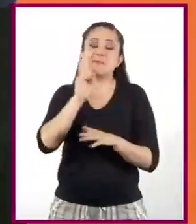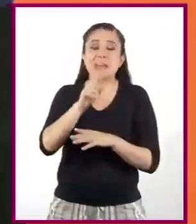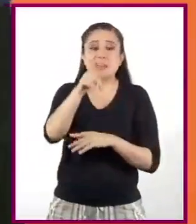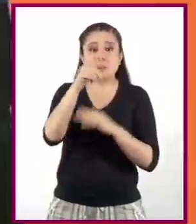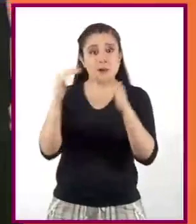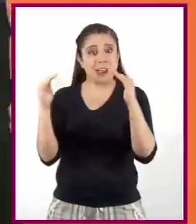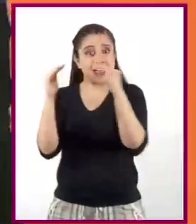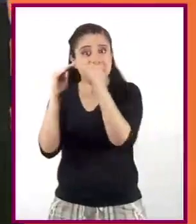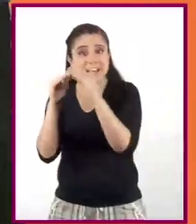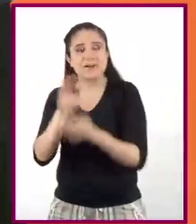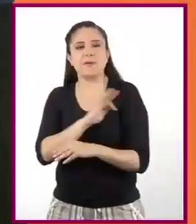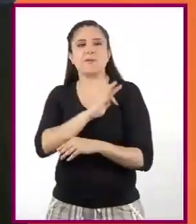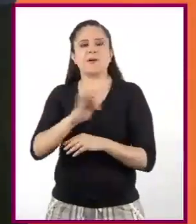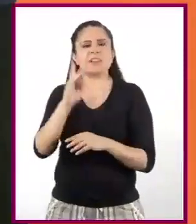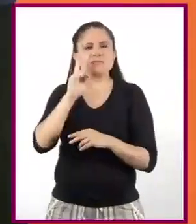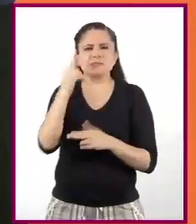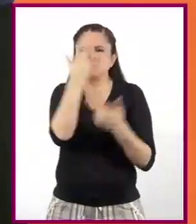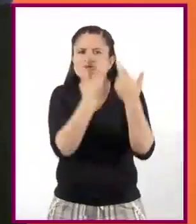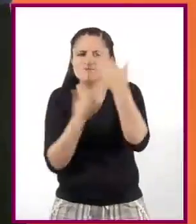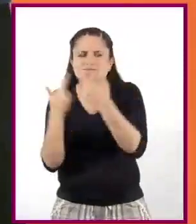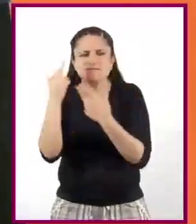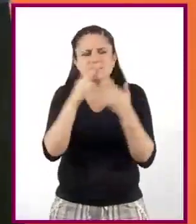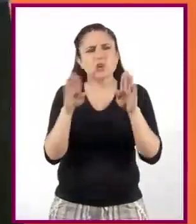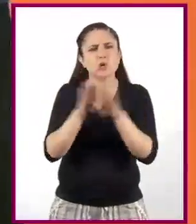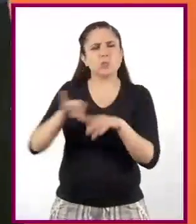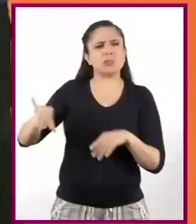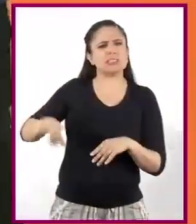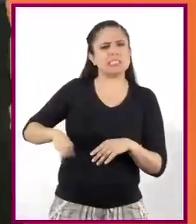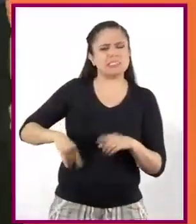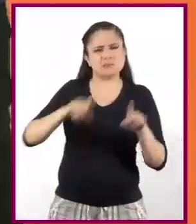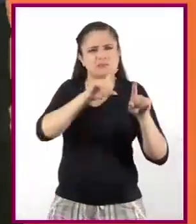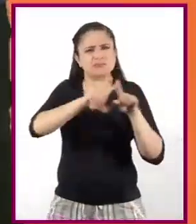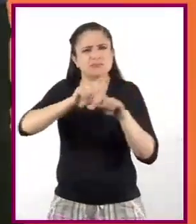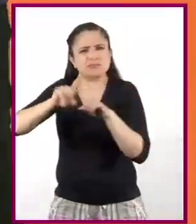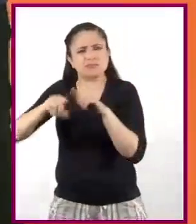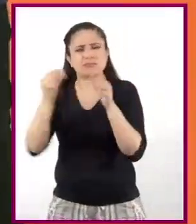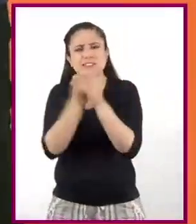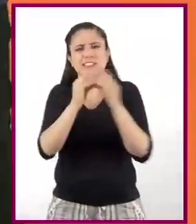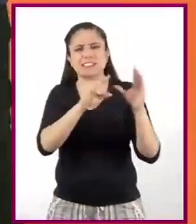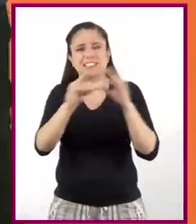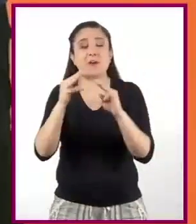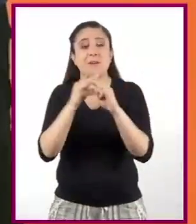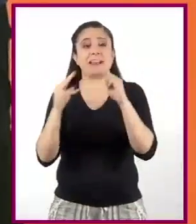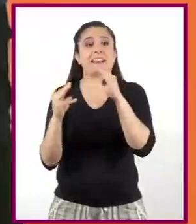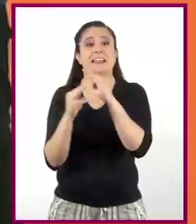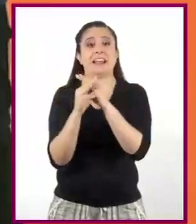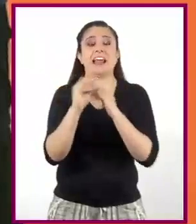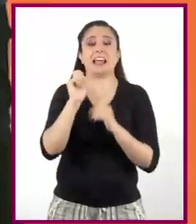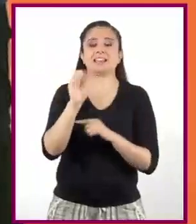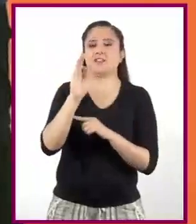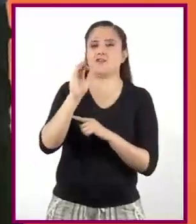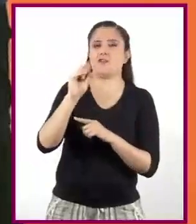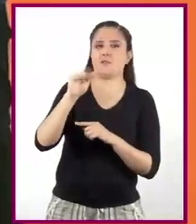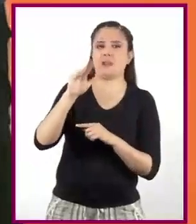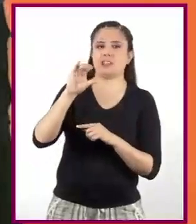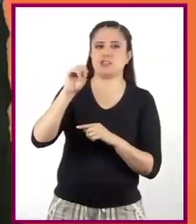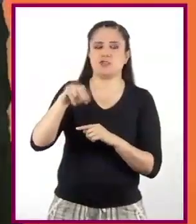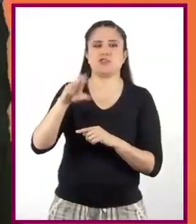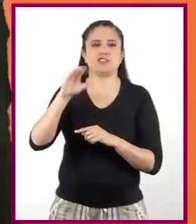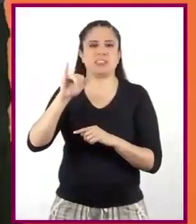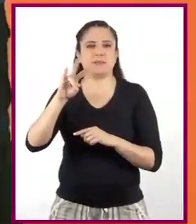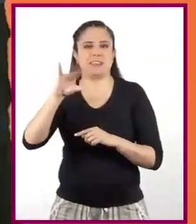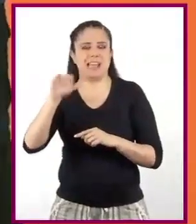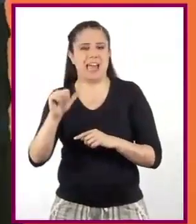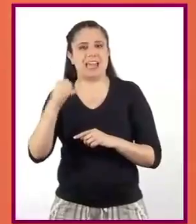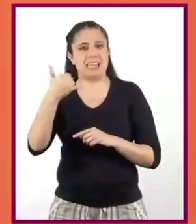hogar ustedes puedan analizar los interesantes contenidos de la asignatura de formación cívica y ética de tercer